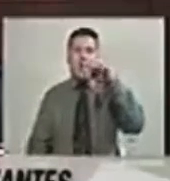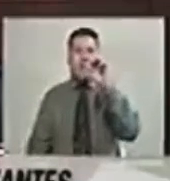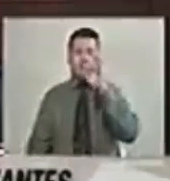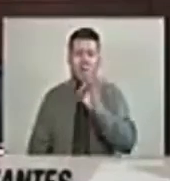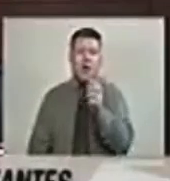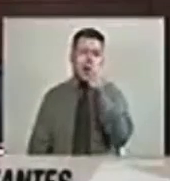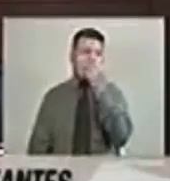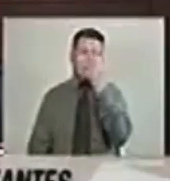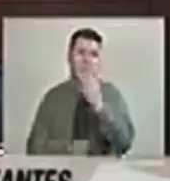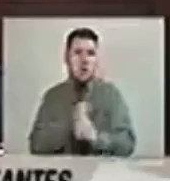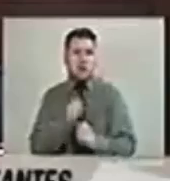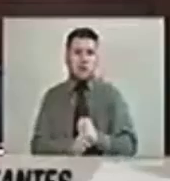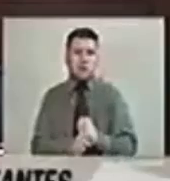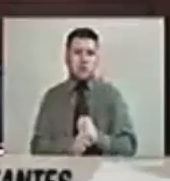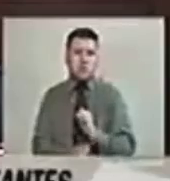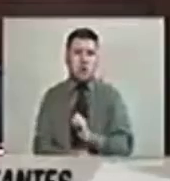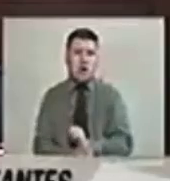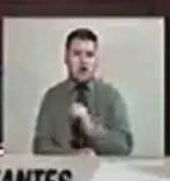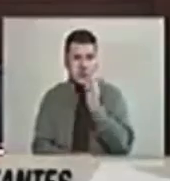preso.